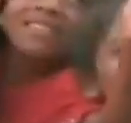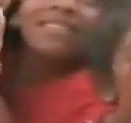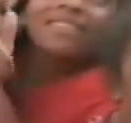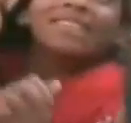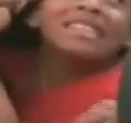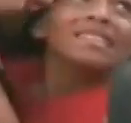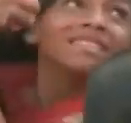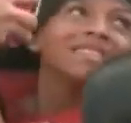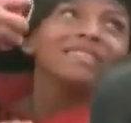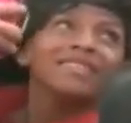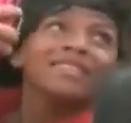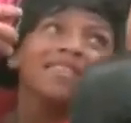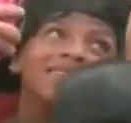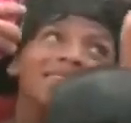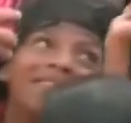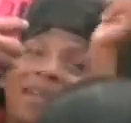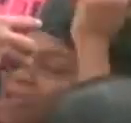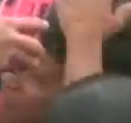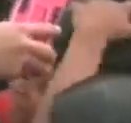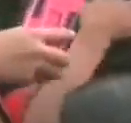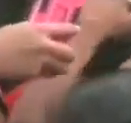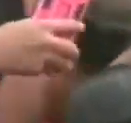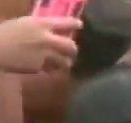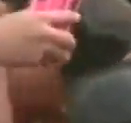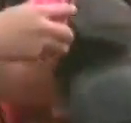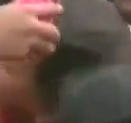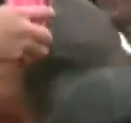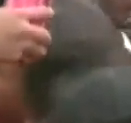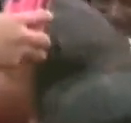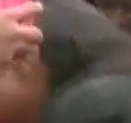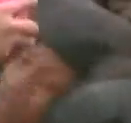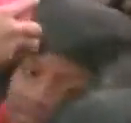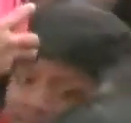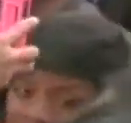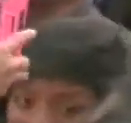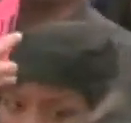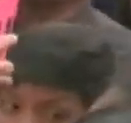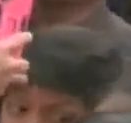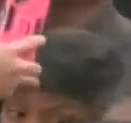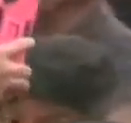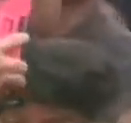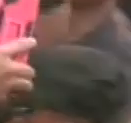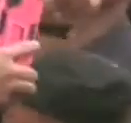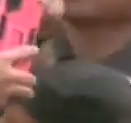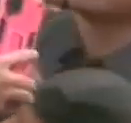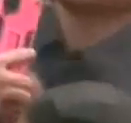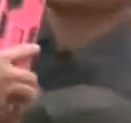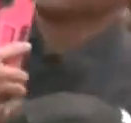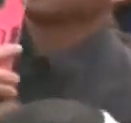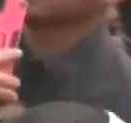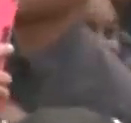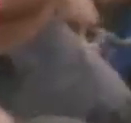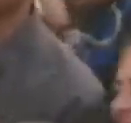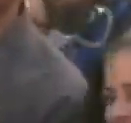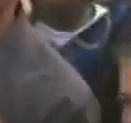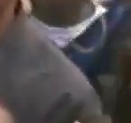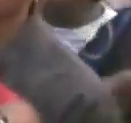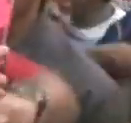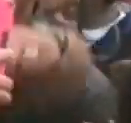Obreros de América Latina te dicen, gringo, go home, yankee, go home.